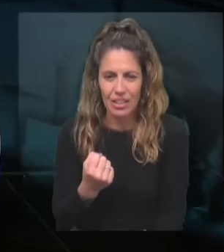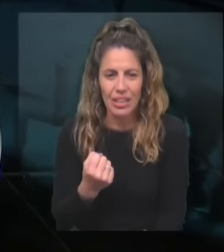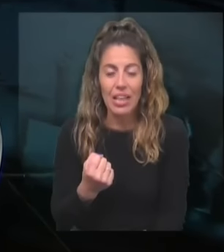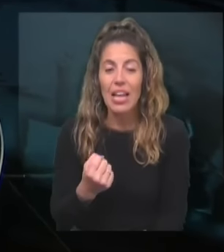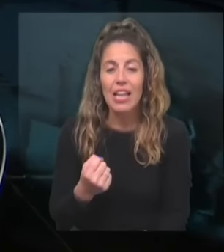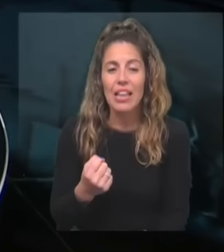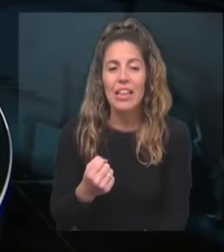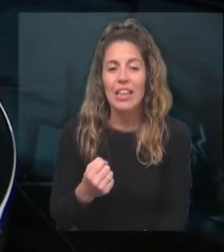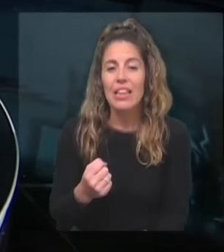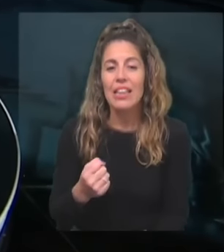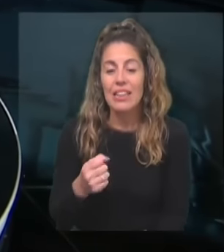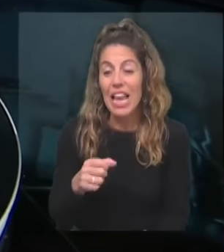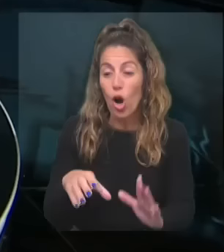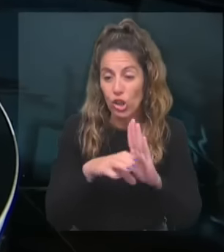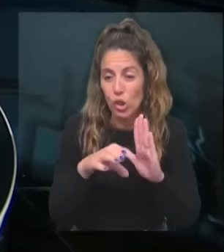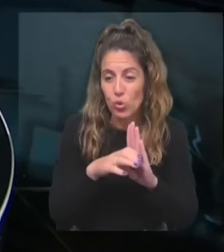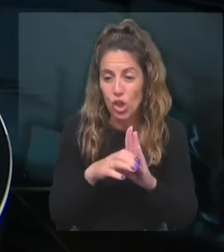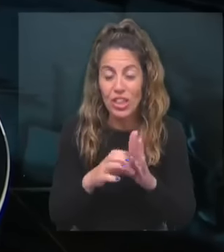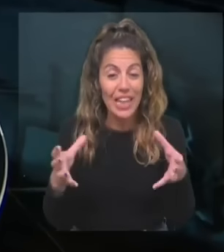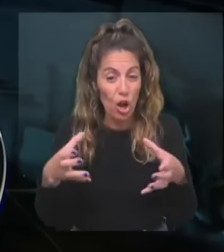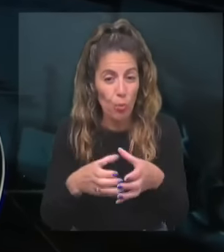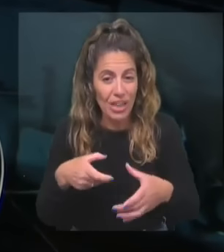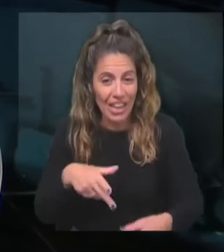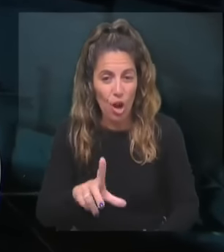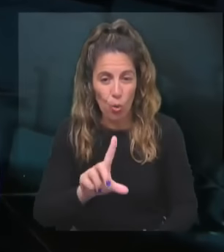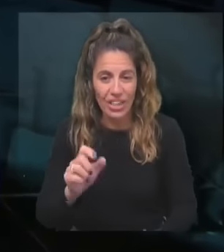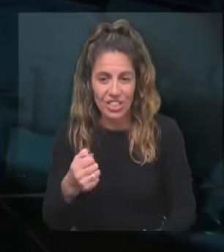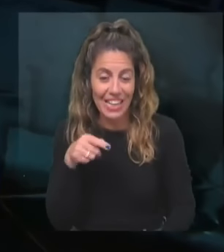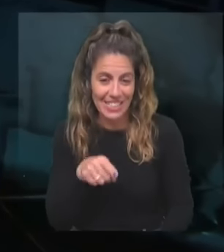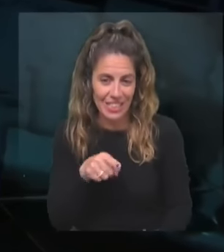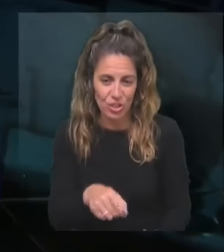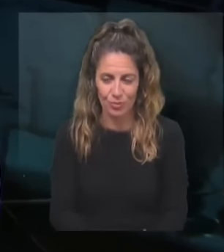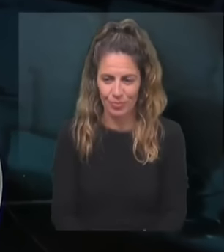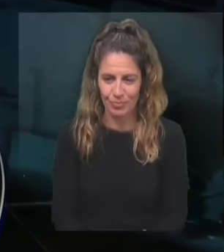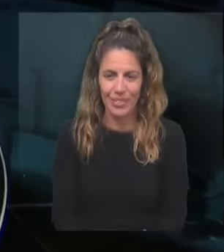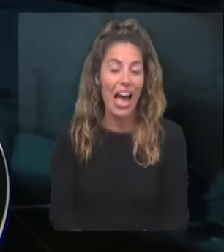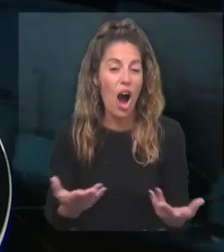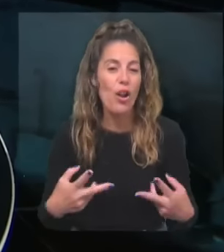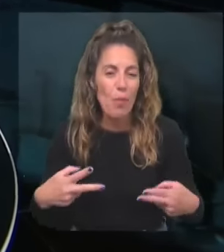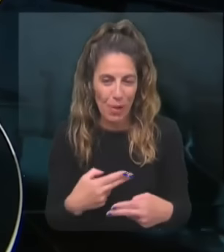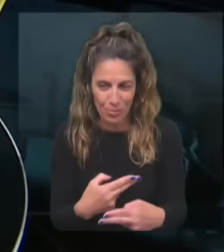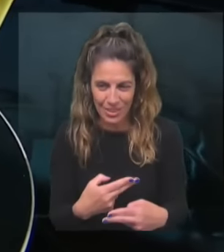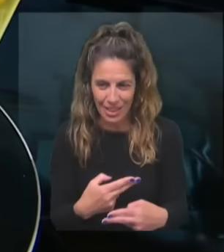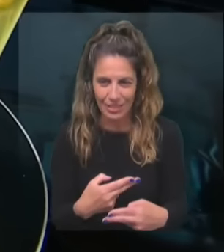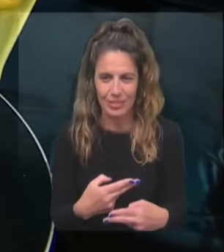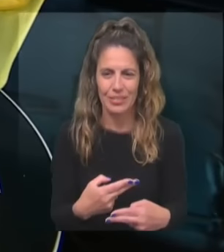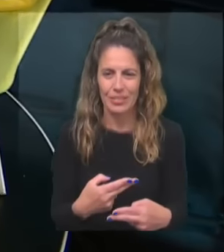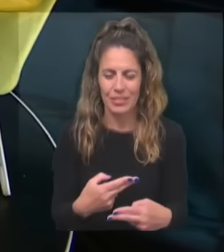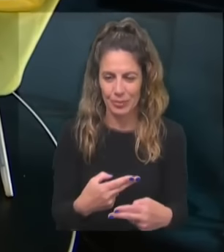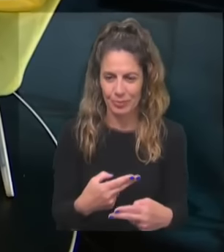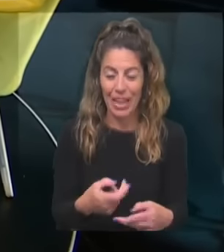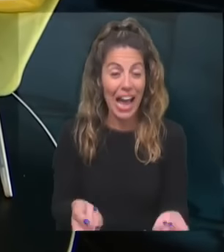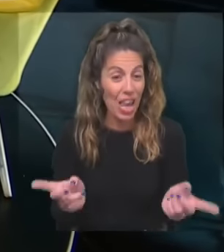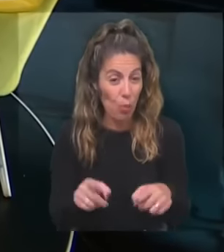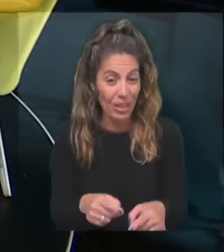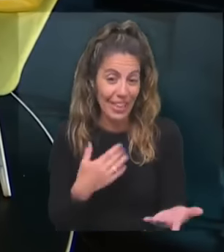de la comunidad en La Huella es eso, es la expresión de eso mismo. Es eso mismo. Bien, vamos a hacer una pausa. ¿Cómo no? Y a la